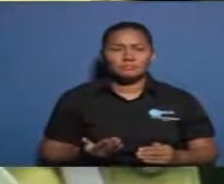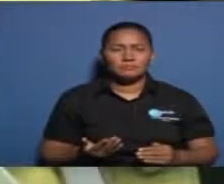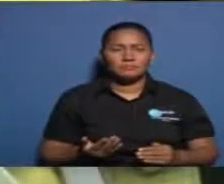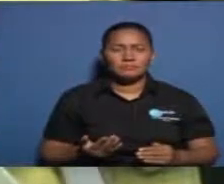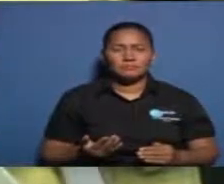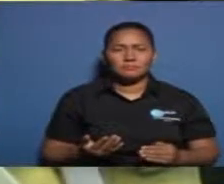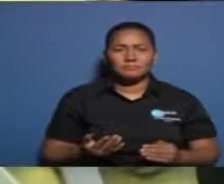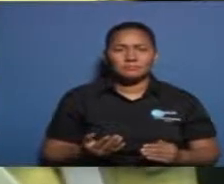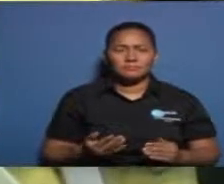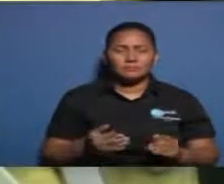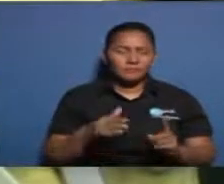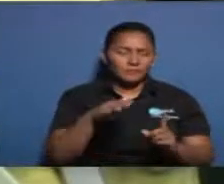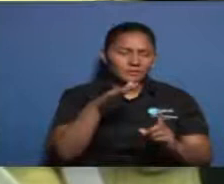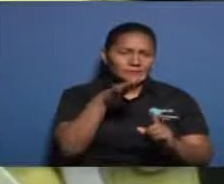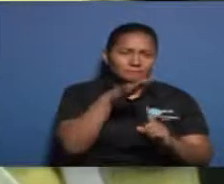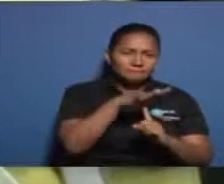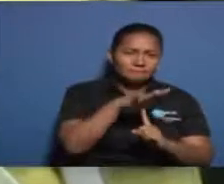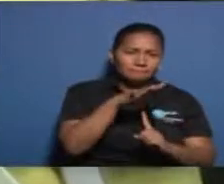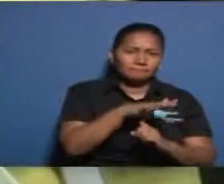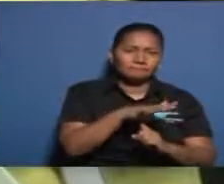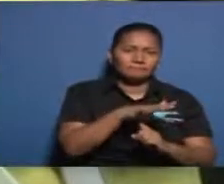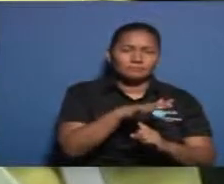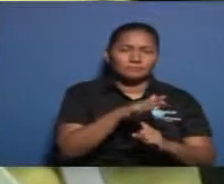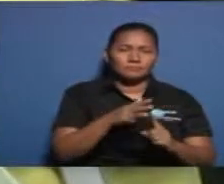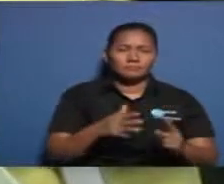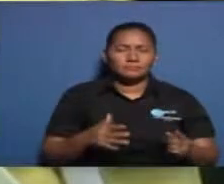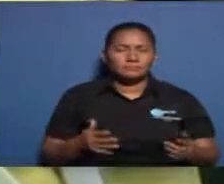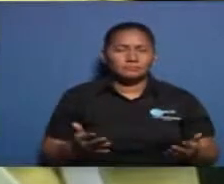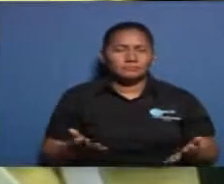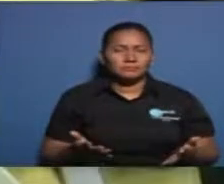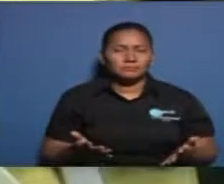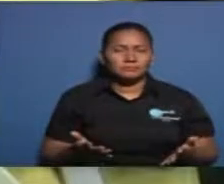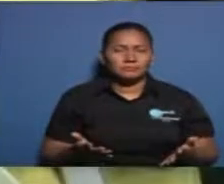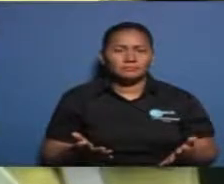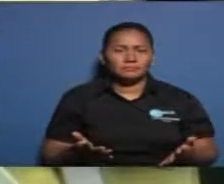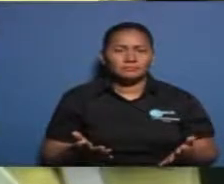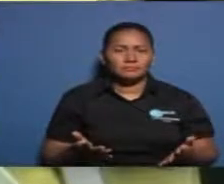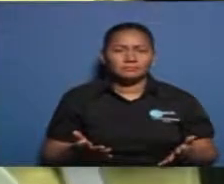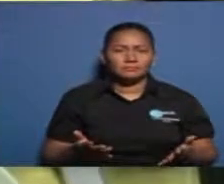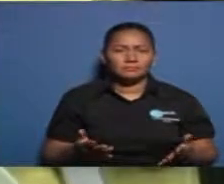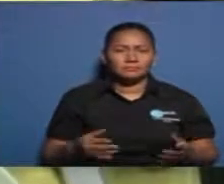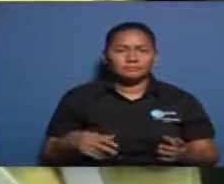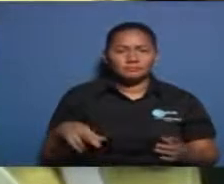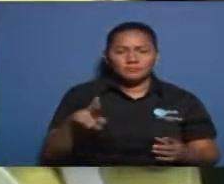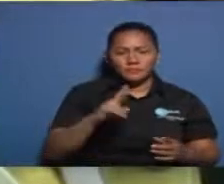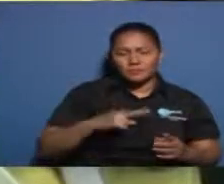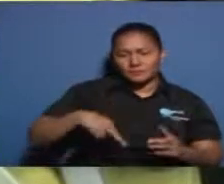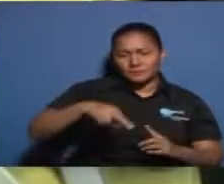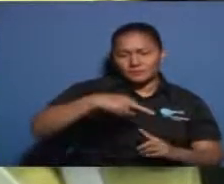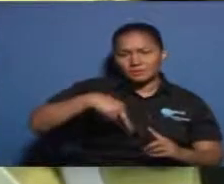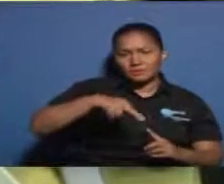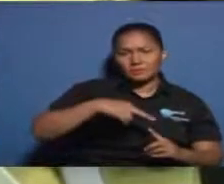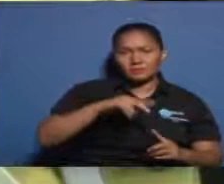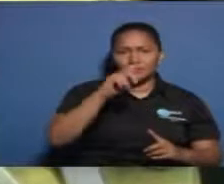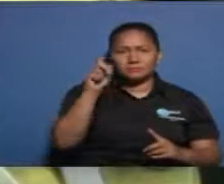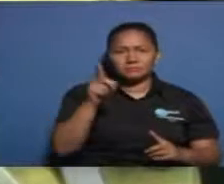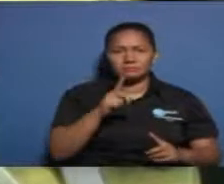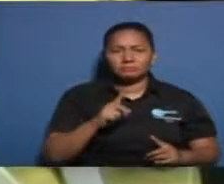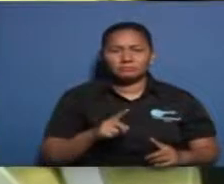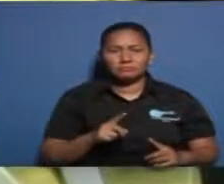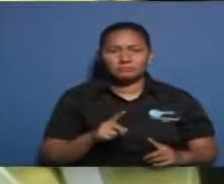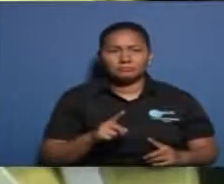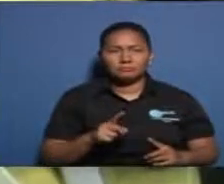entonces algo está fallando en eso en ese entorno y retorno a la pregunta con relación a los casos de violencia doméstica y de